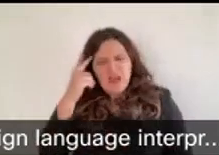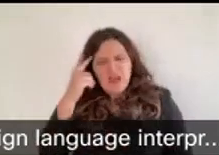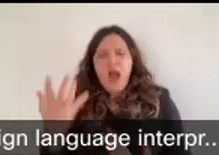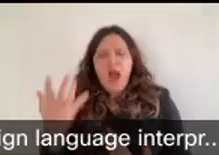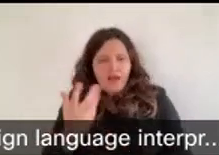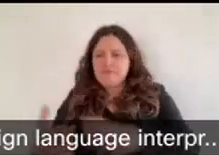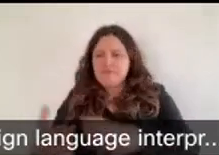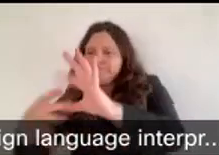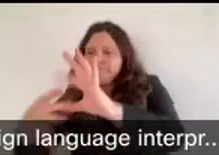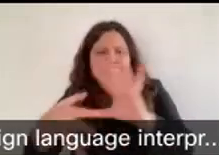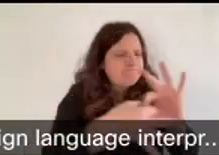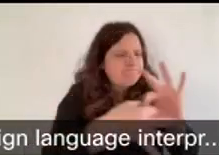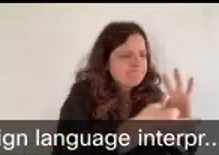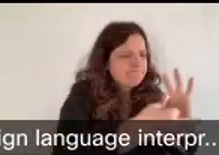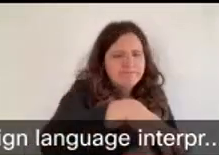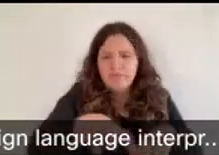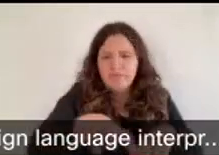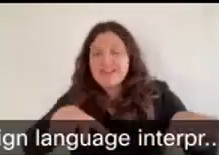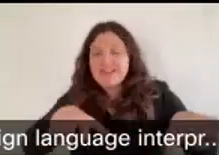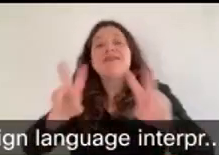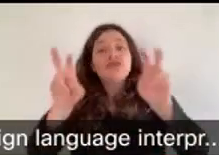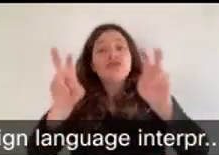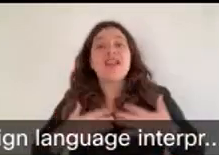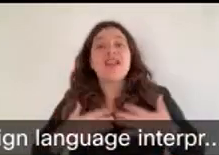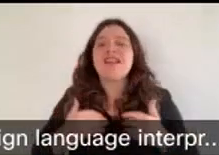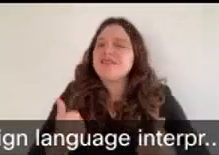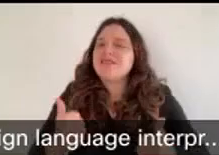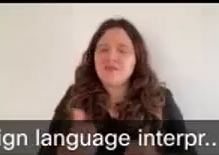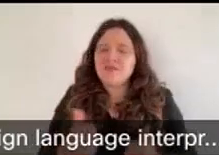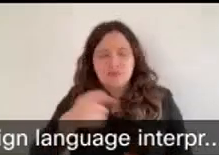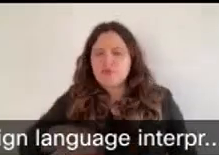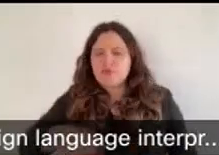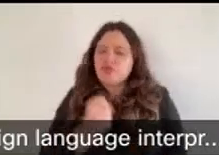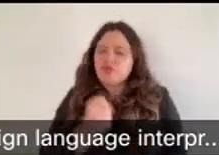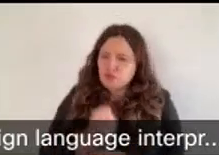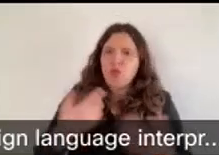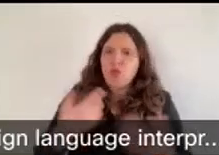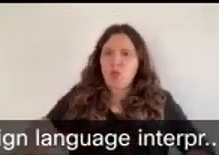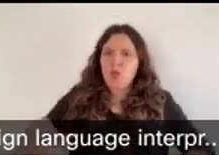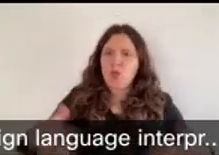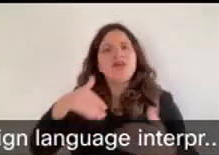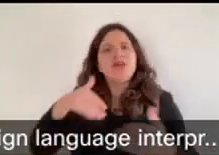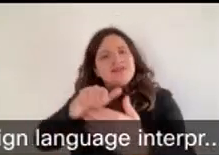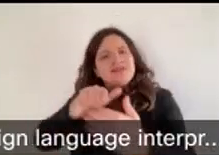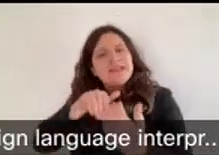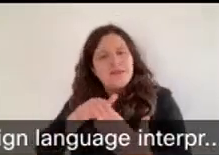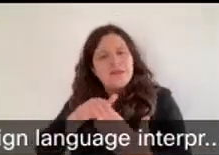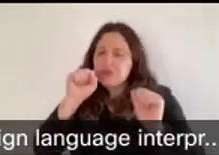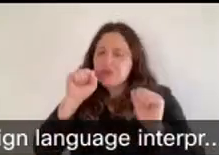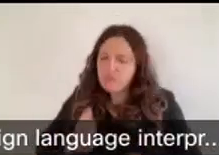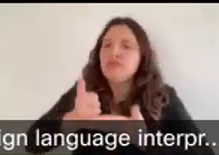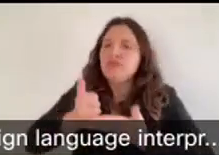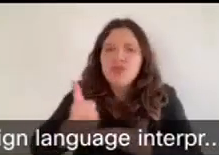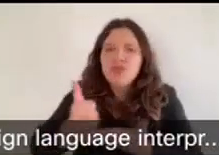intercambio de aprendizajes y desafíos de intersectorialidad en salud contribuyen a fortalecer la cooperación regional y